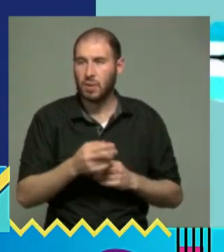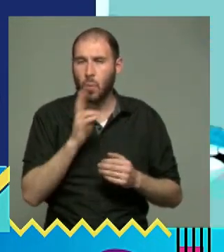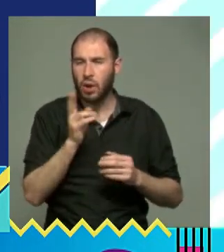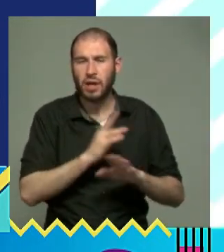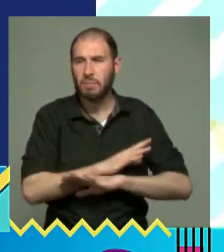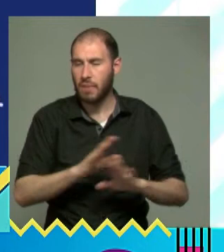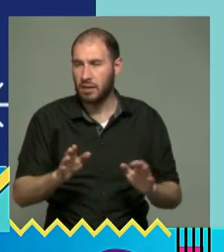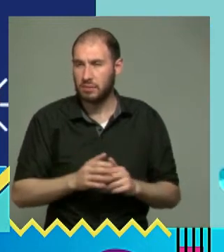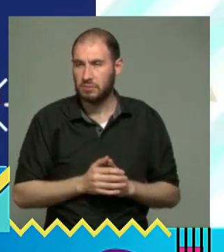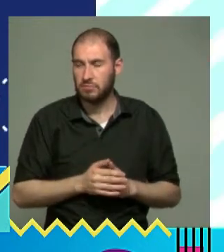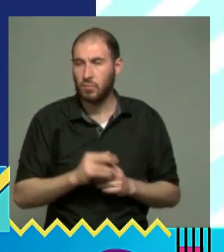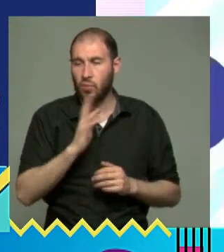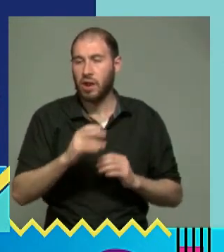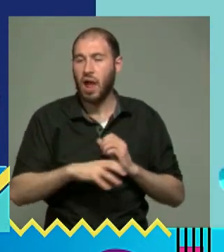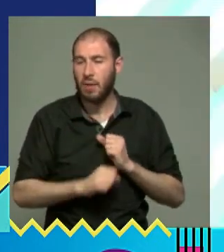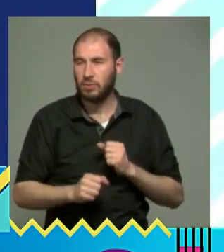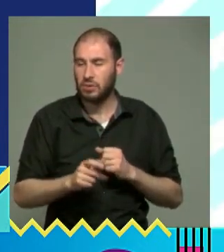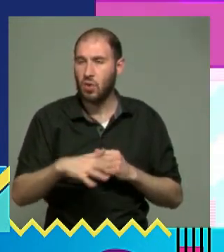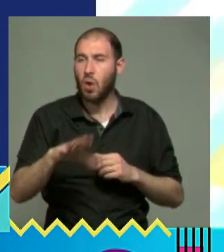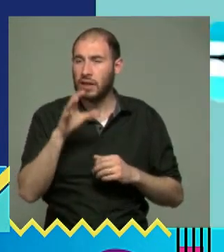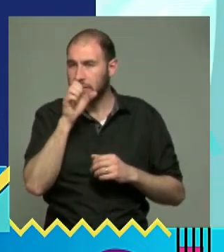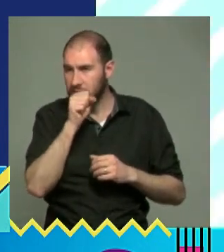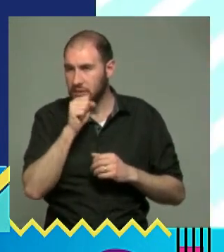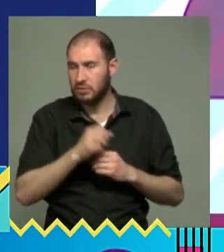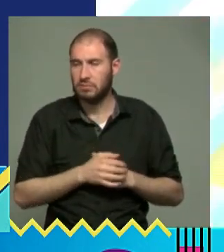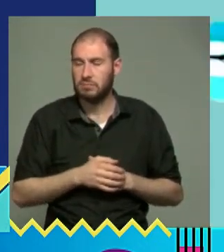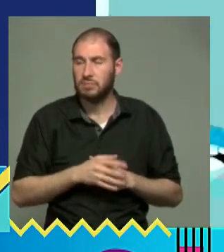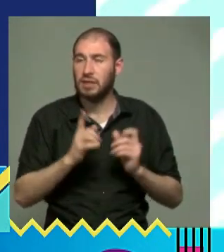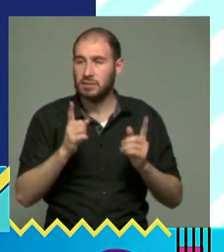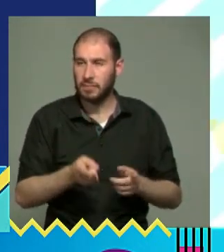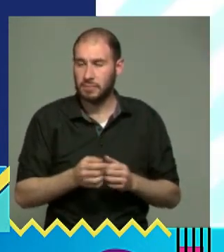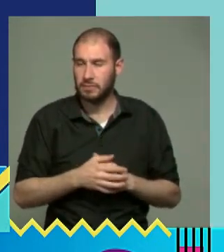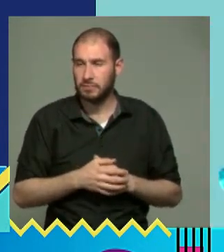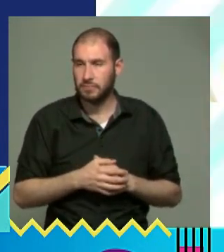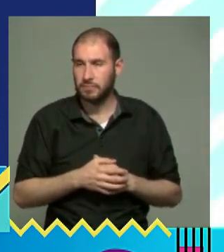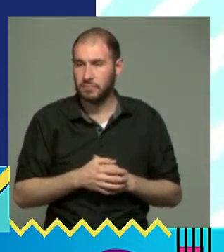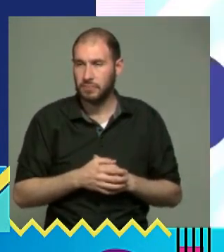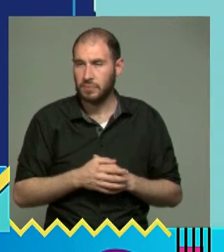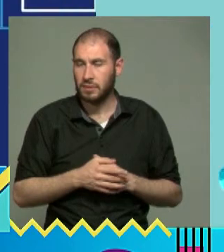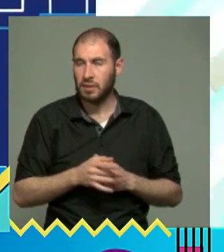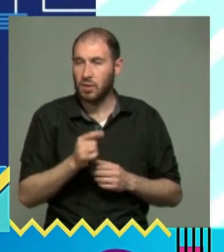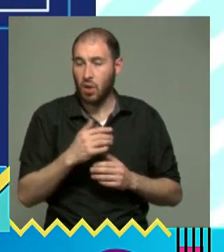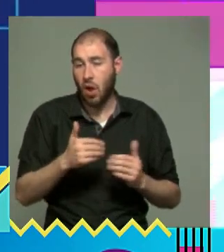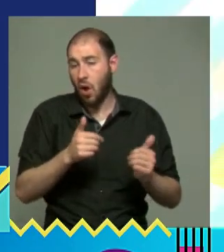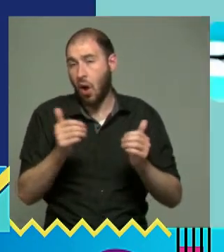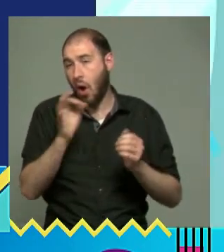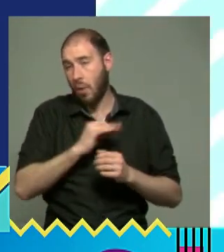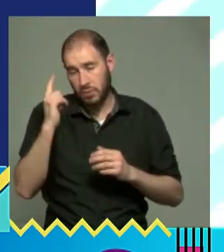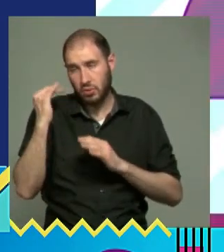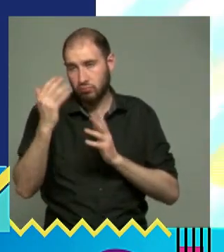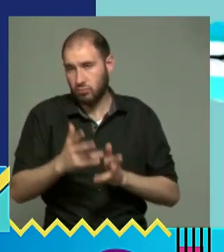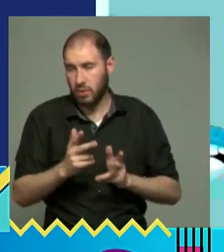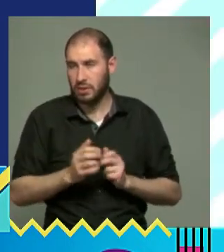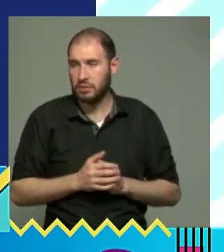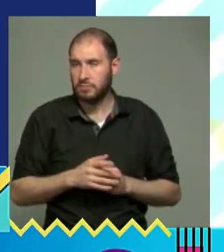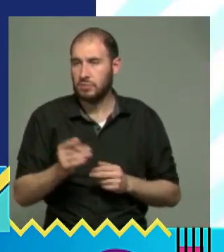mujeres que aborten en condiciones de clandestinidad, también nos nos ponemos de ese lado, digamos, ¿no? De